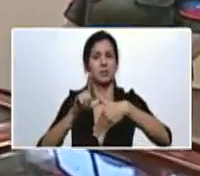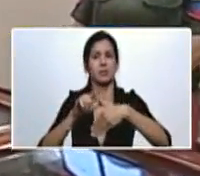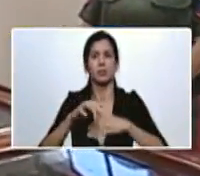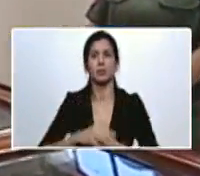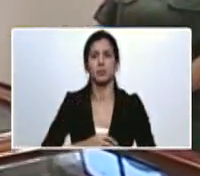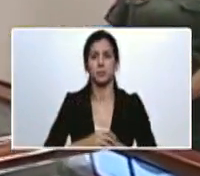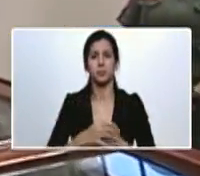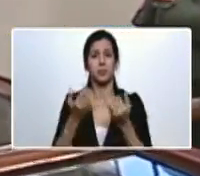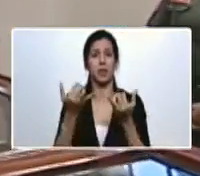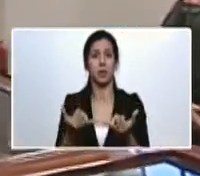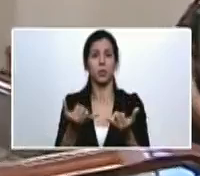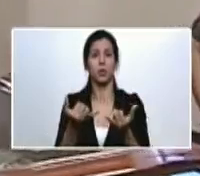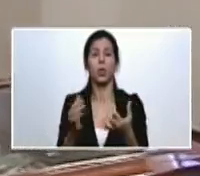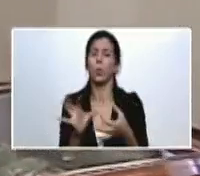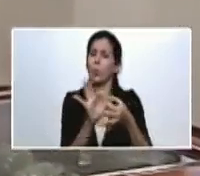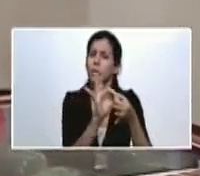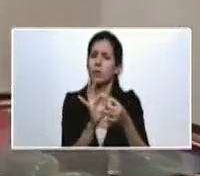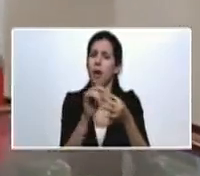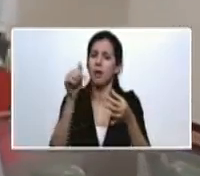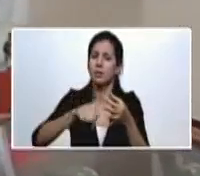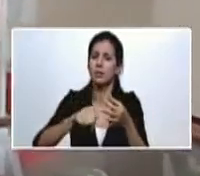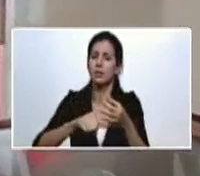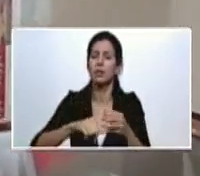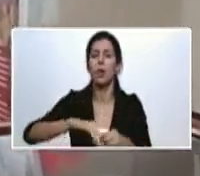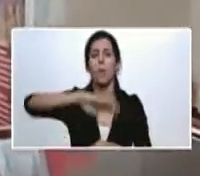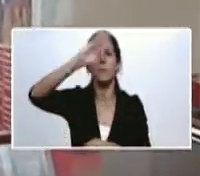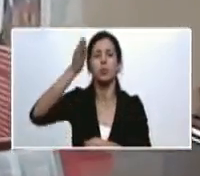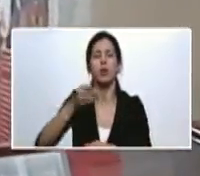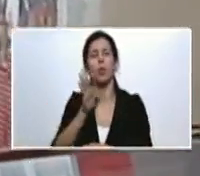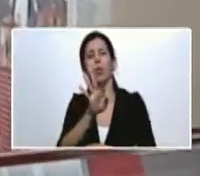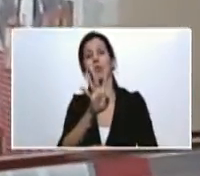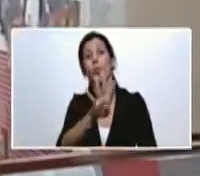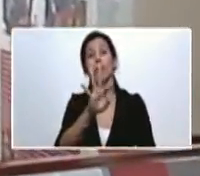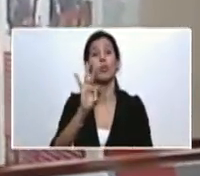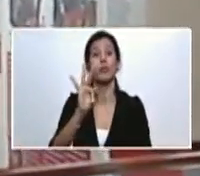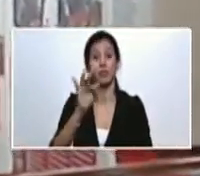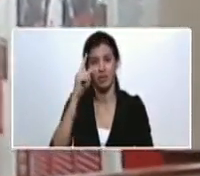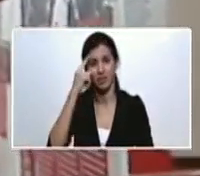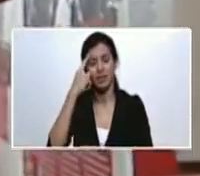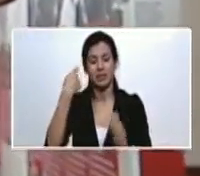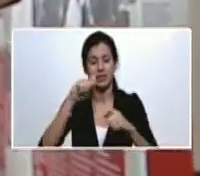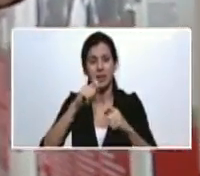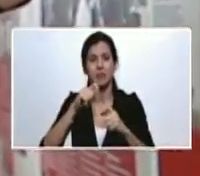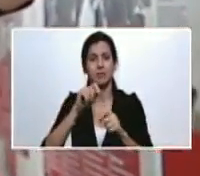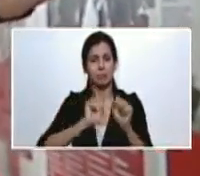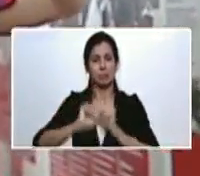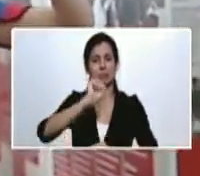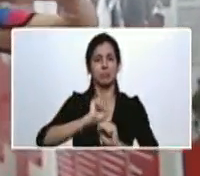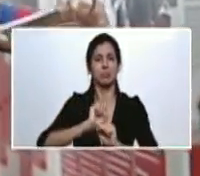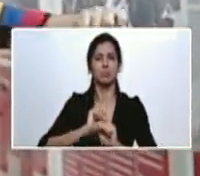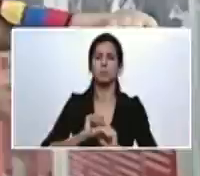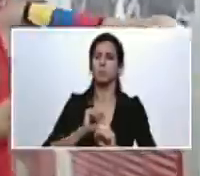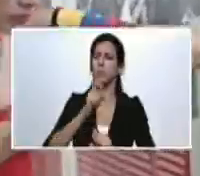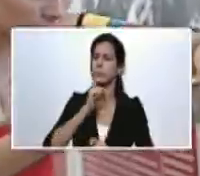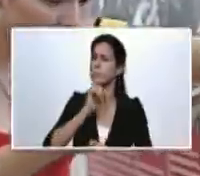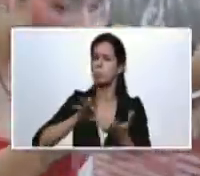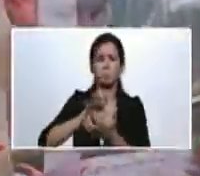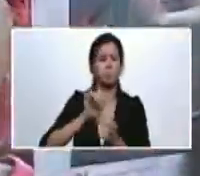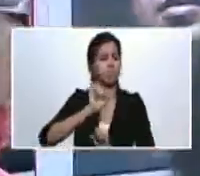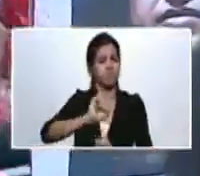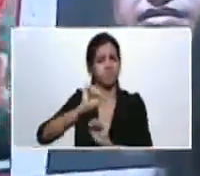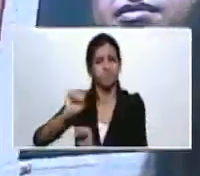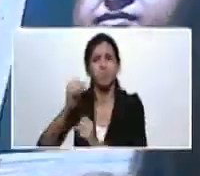encuentra unida acá en el cuartel de la montaña para plantar cara ante las dificultades y seguir adelante, que